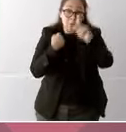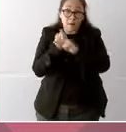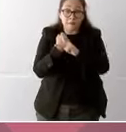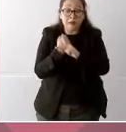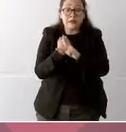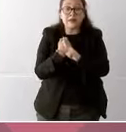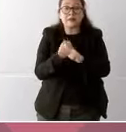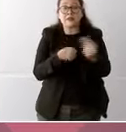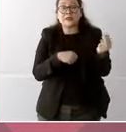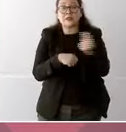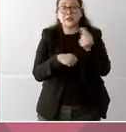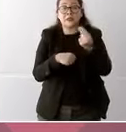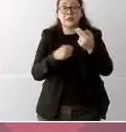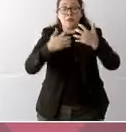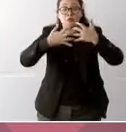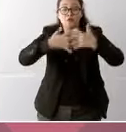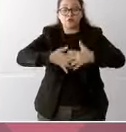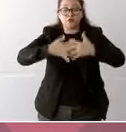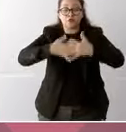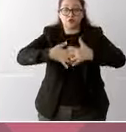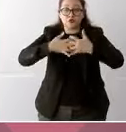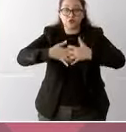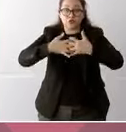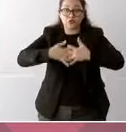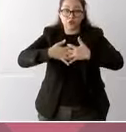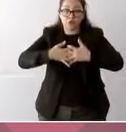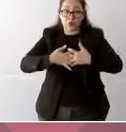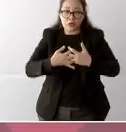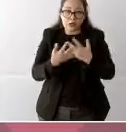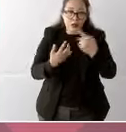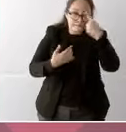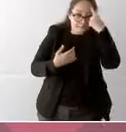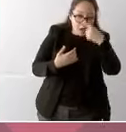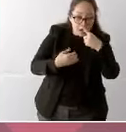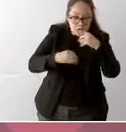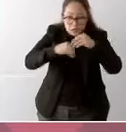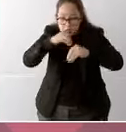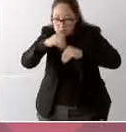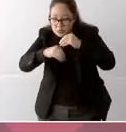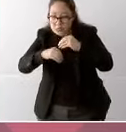plantas para congelar el gas